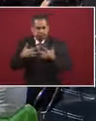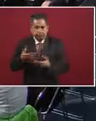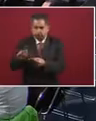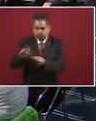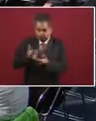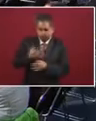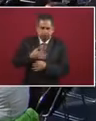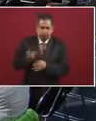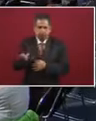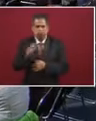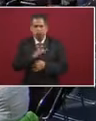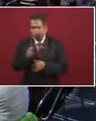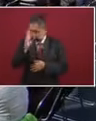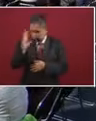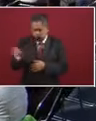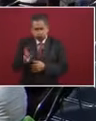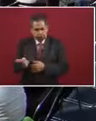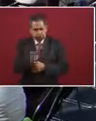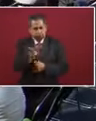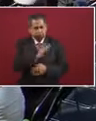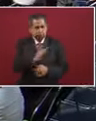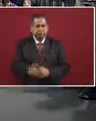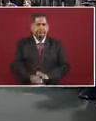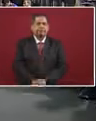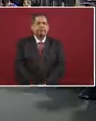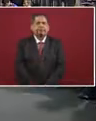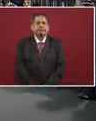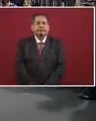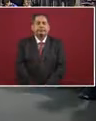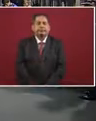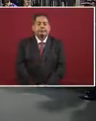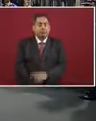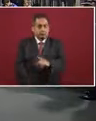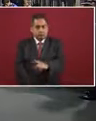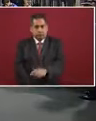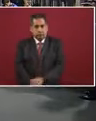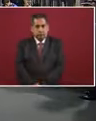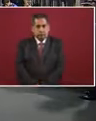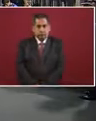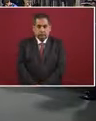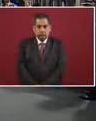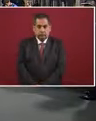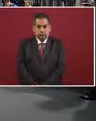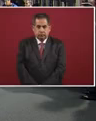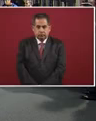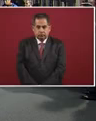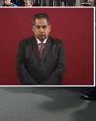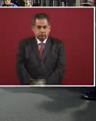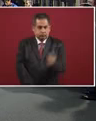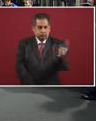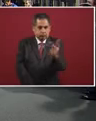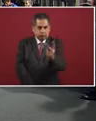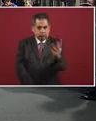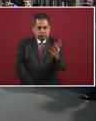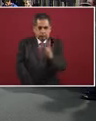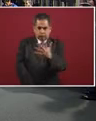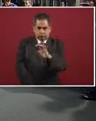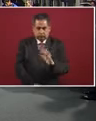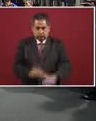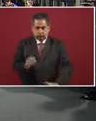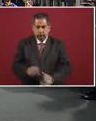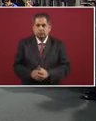favor. Gracias. Se lo voy a preguntar a la Fiscalía. Sí, gracias. ¿Sí? ¿Estás tú? Vamos a atender 3, 4, 5 y ya. Buenos